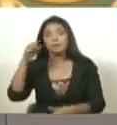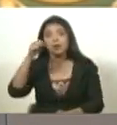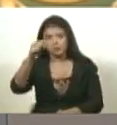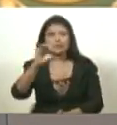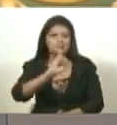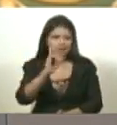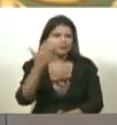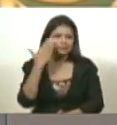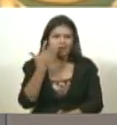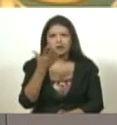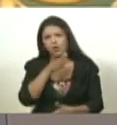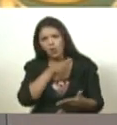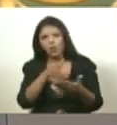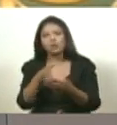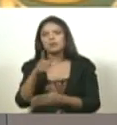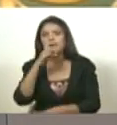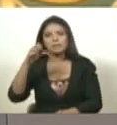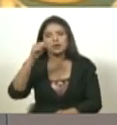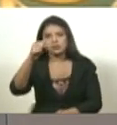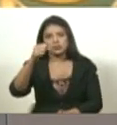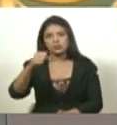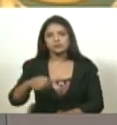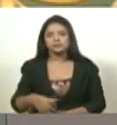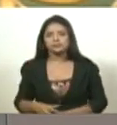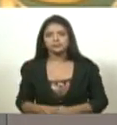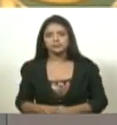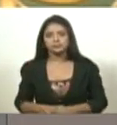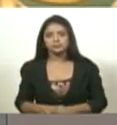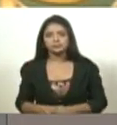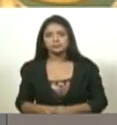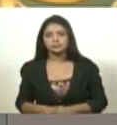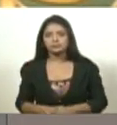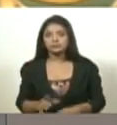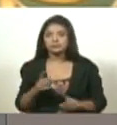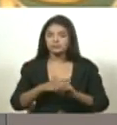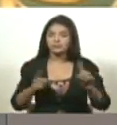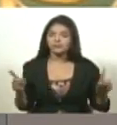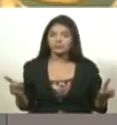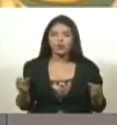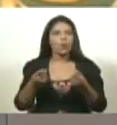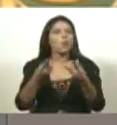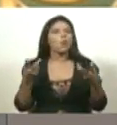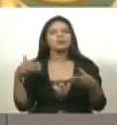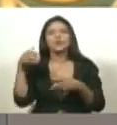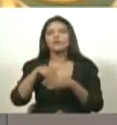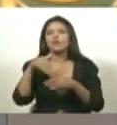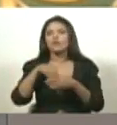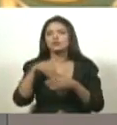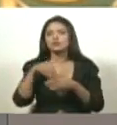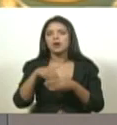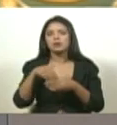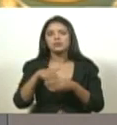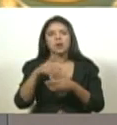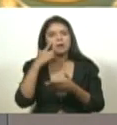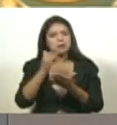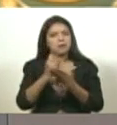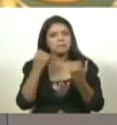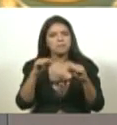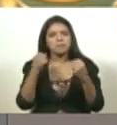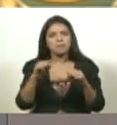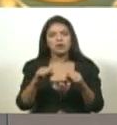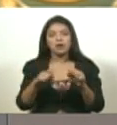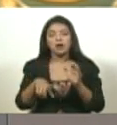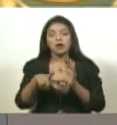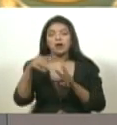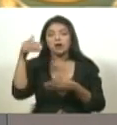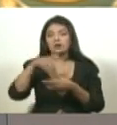que votaron sí contra Maduro, sin que nos los haya dicho nadie. Pero además, ¿cuántos votaron en el ensayo electoral del CNE, según